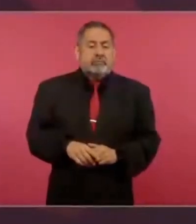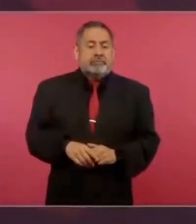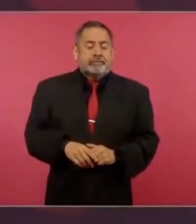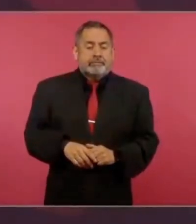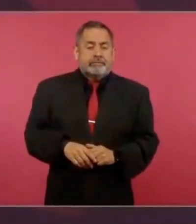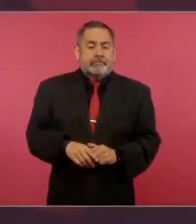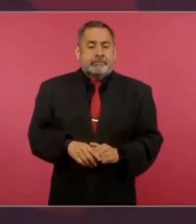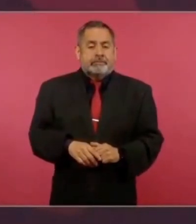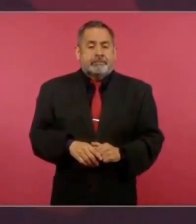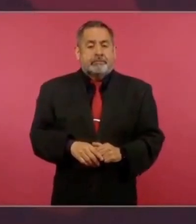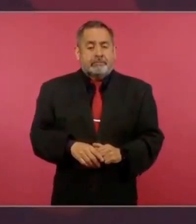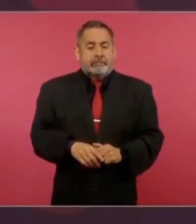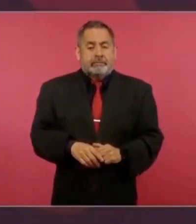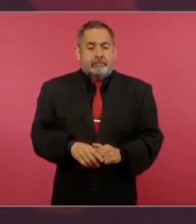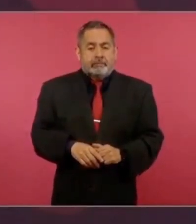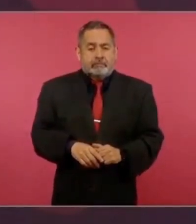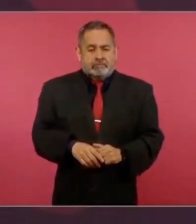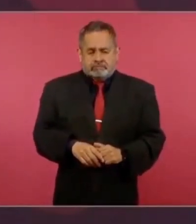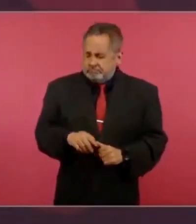Sí,